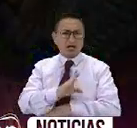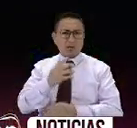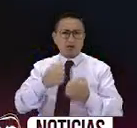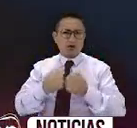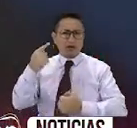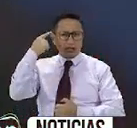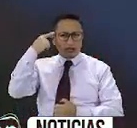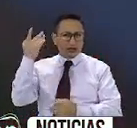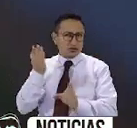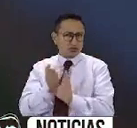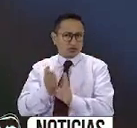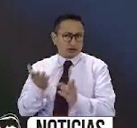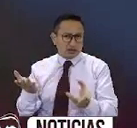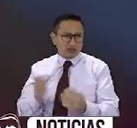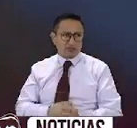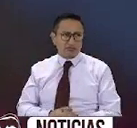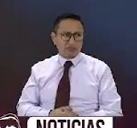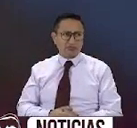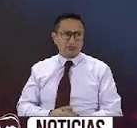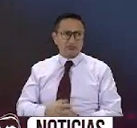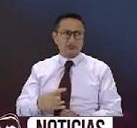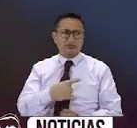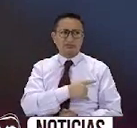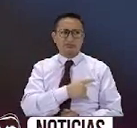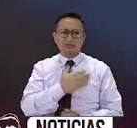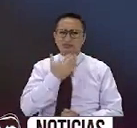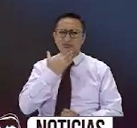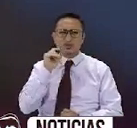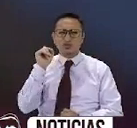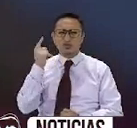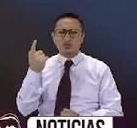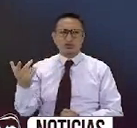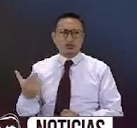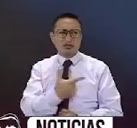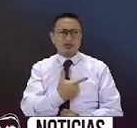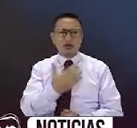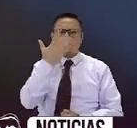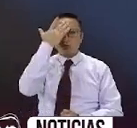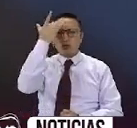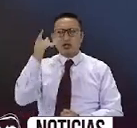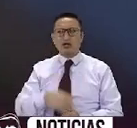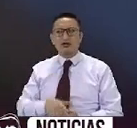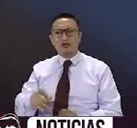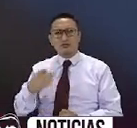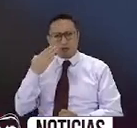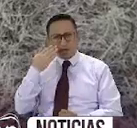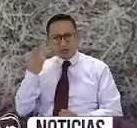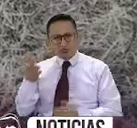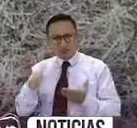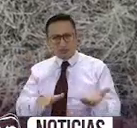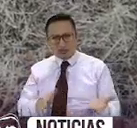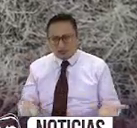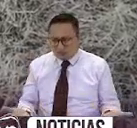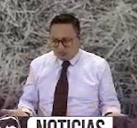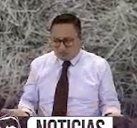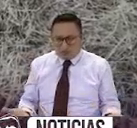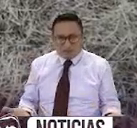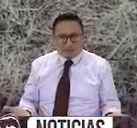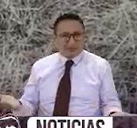psicológico. Y es que resulta casi imposible entender el por qué matar al ser que a uno le dio la vida, a la propia